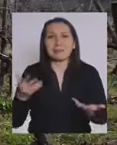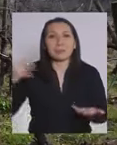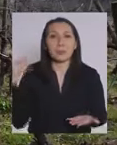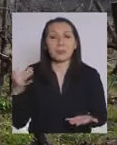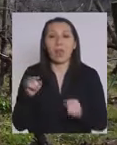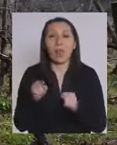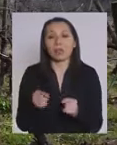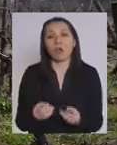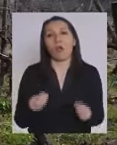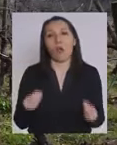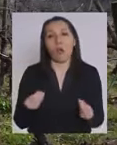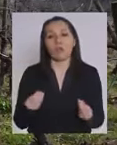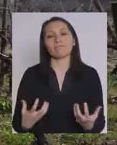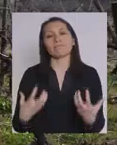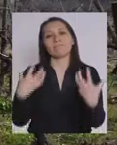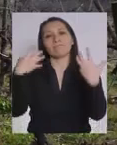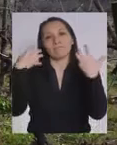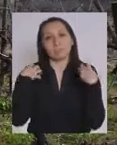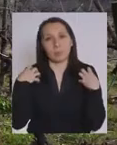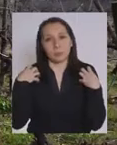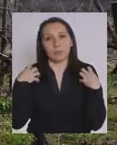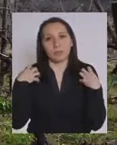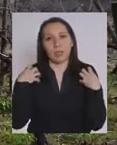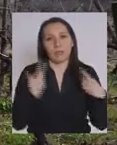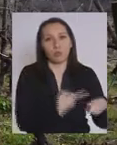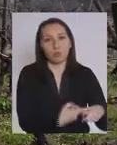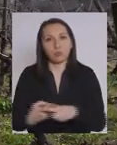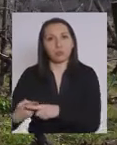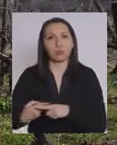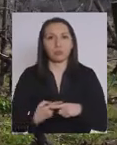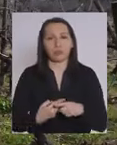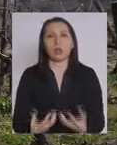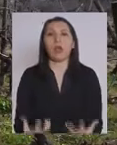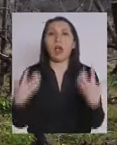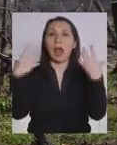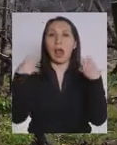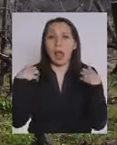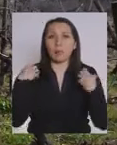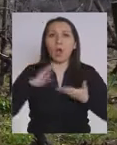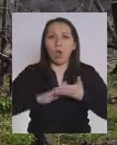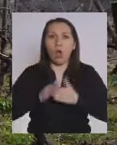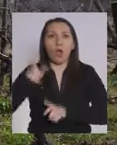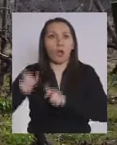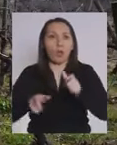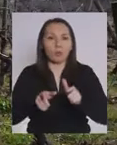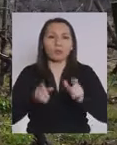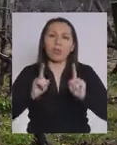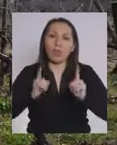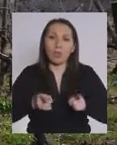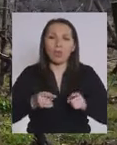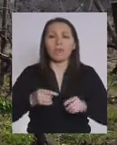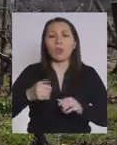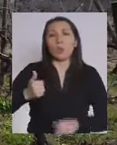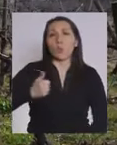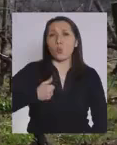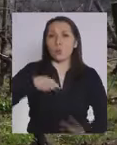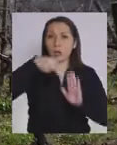obviamente la responsabilidad social la responsabilidad comunitaria y mantener las normas